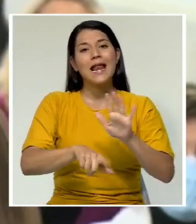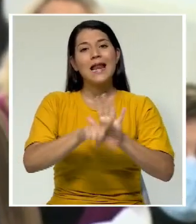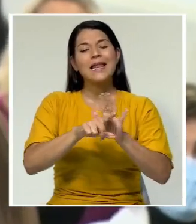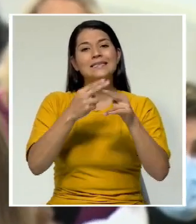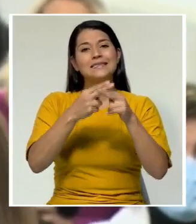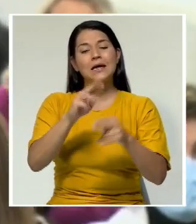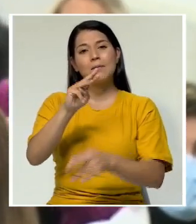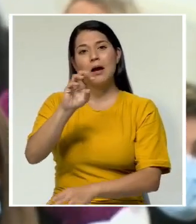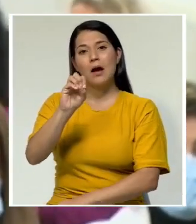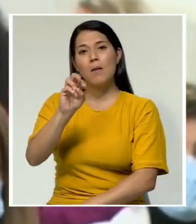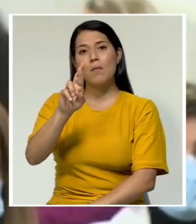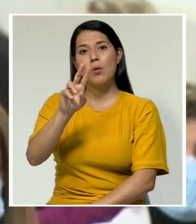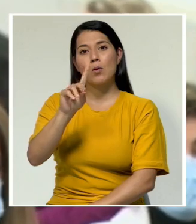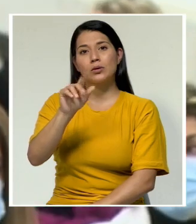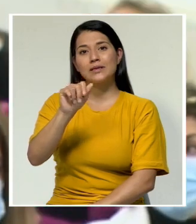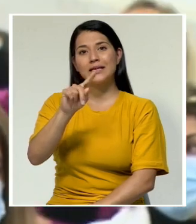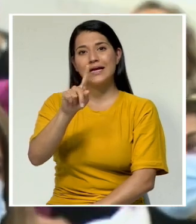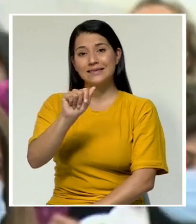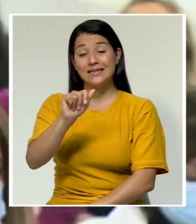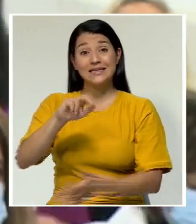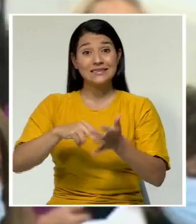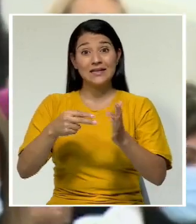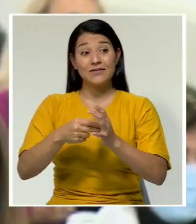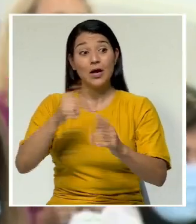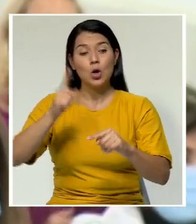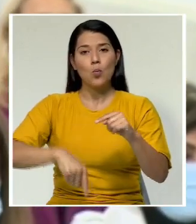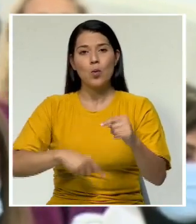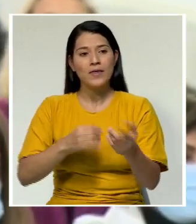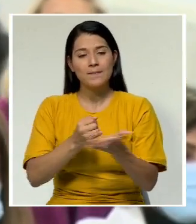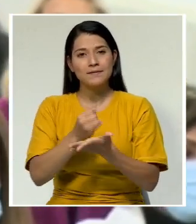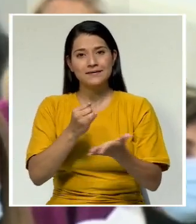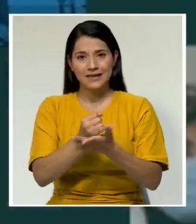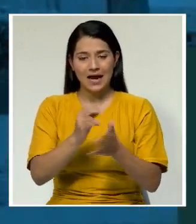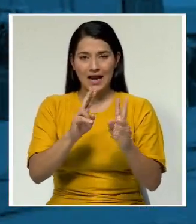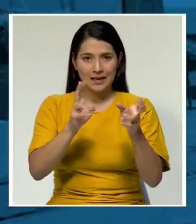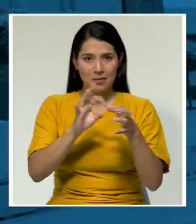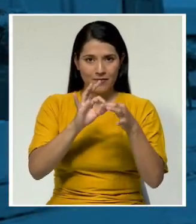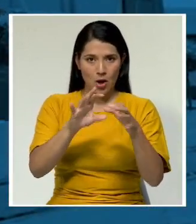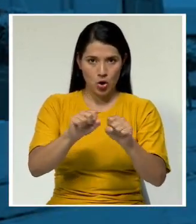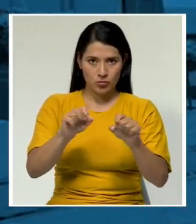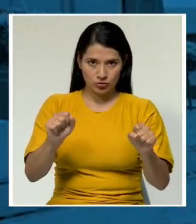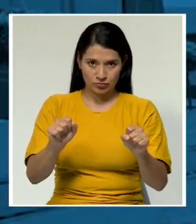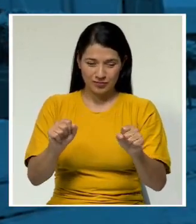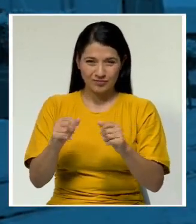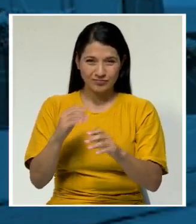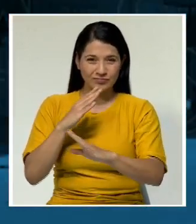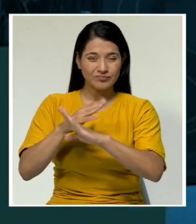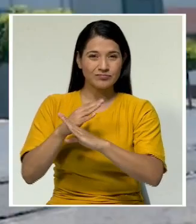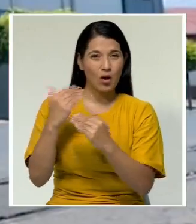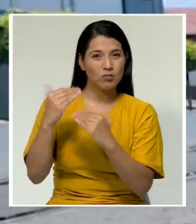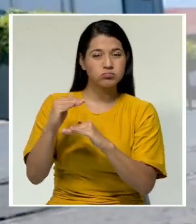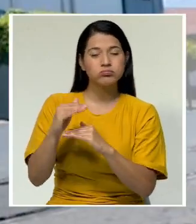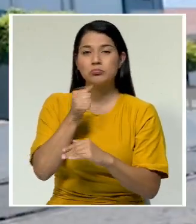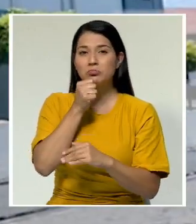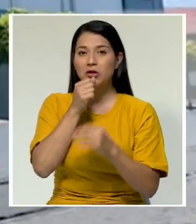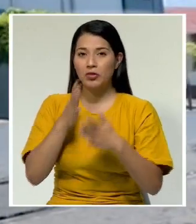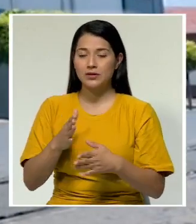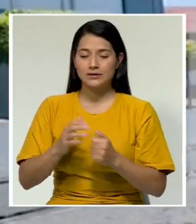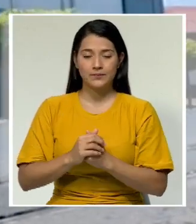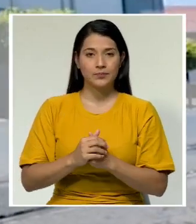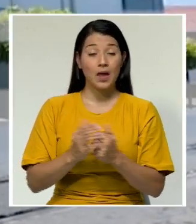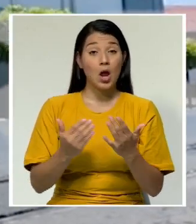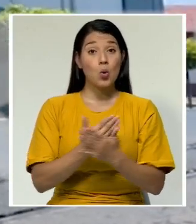El presidente Alvarado dijo que correrá para vetar la ley conocida como la Ley Mordaza, que impediría conocer los expedientes por casos